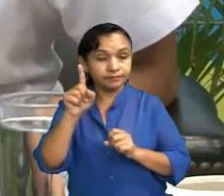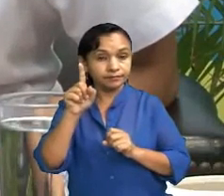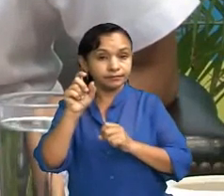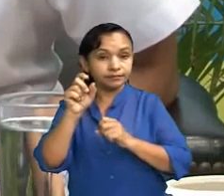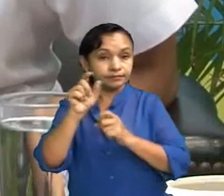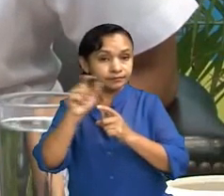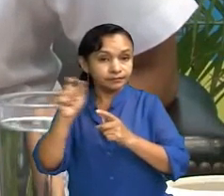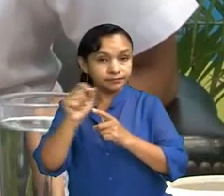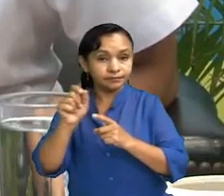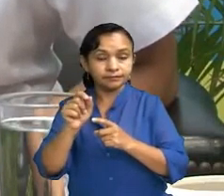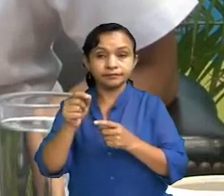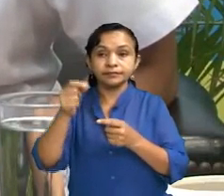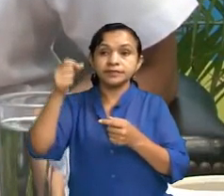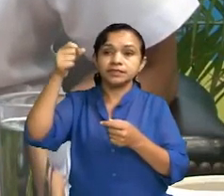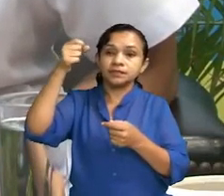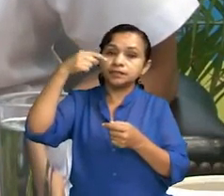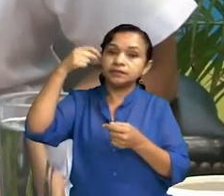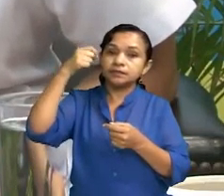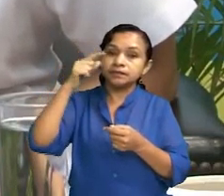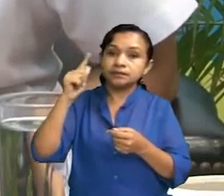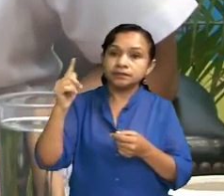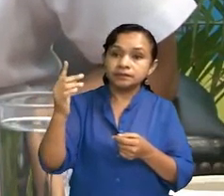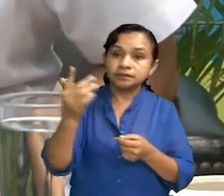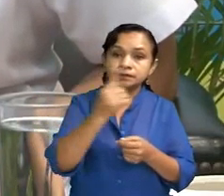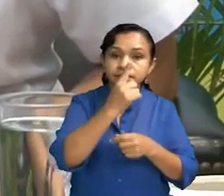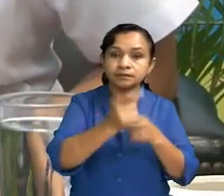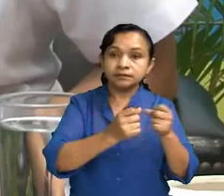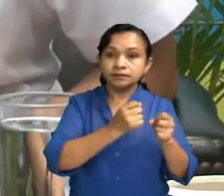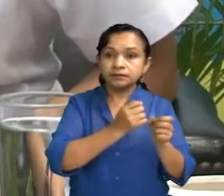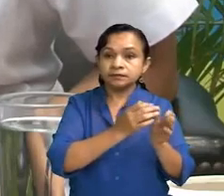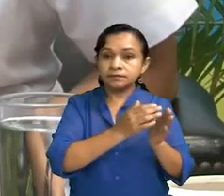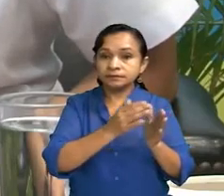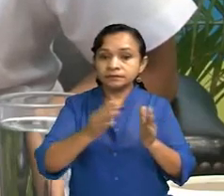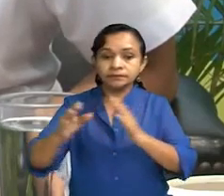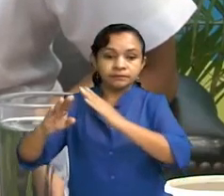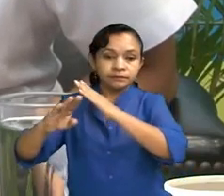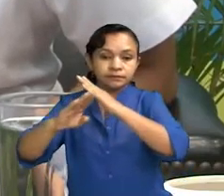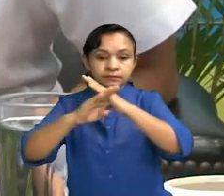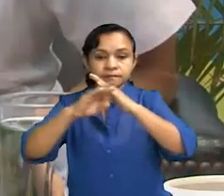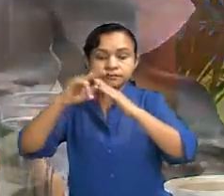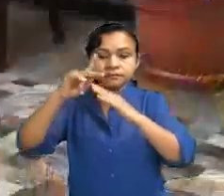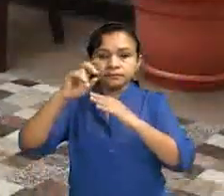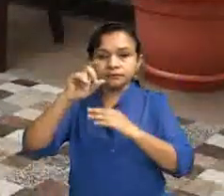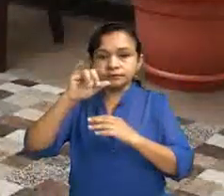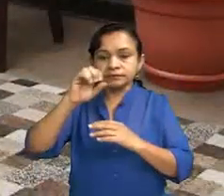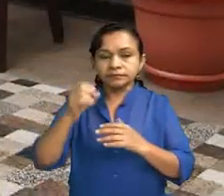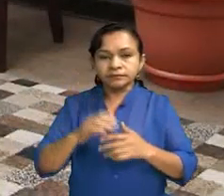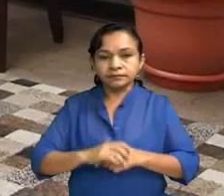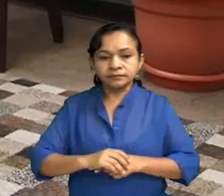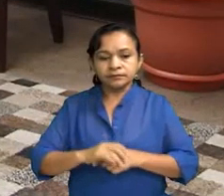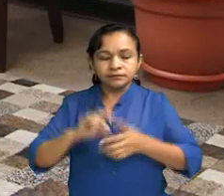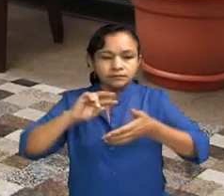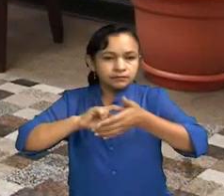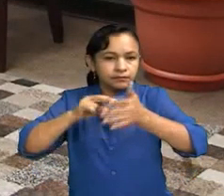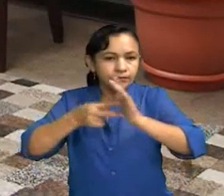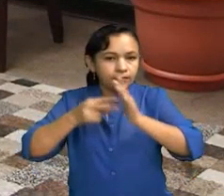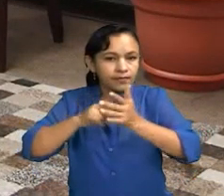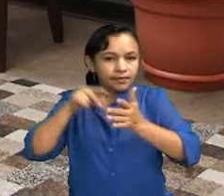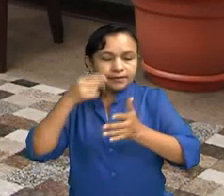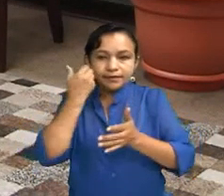le damos dosis adicional a todos los niños de un año contra poliomielitis. Ahora, ¿qué es esta enfermedad, doctora? ¿Qué